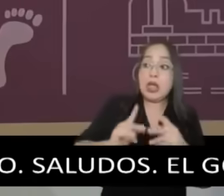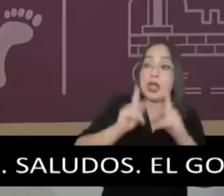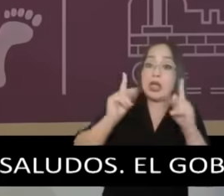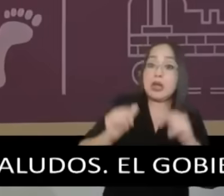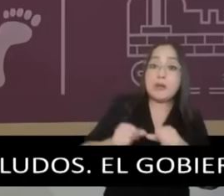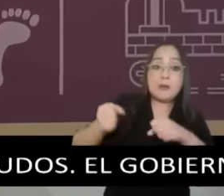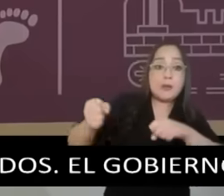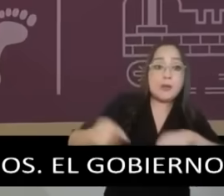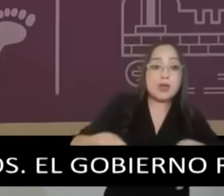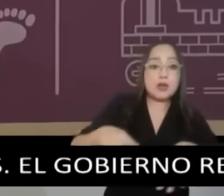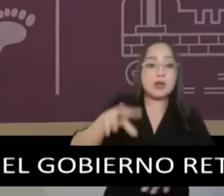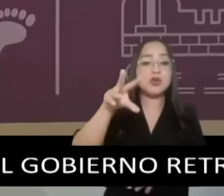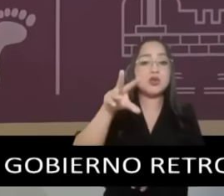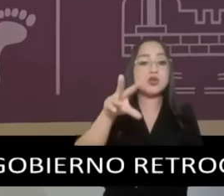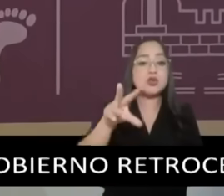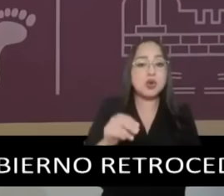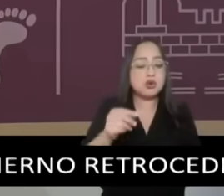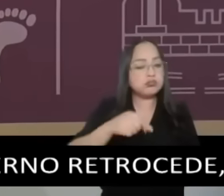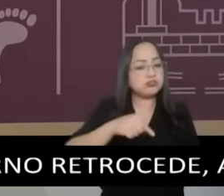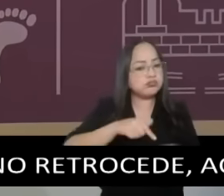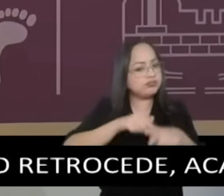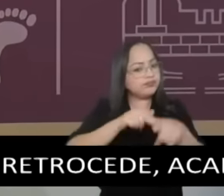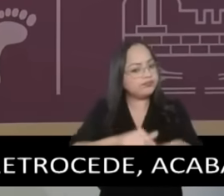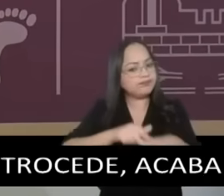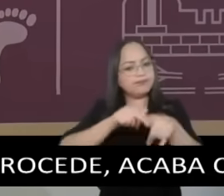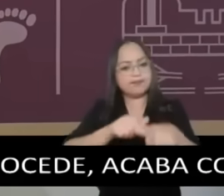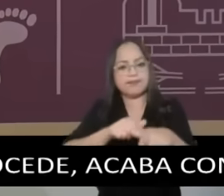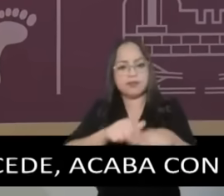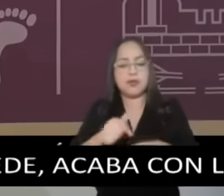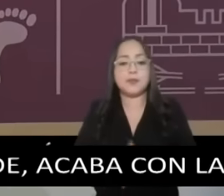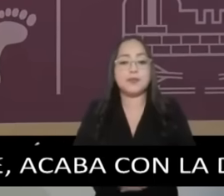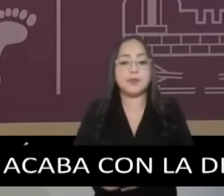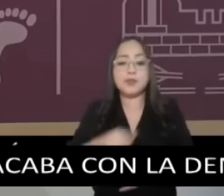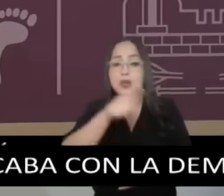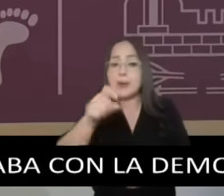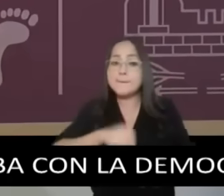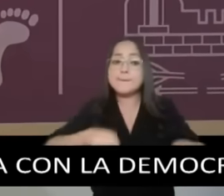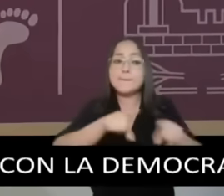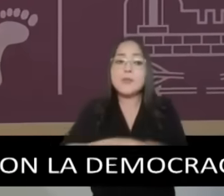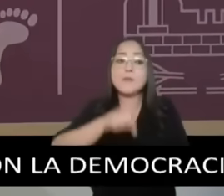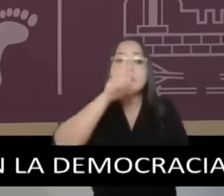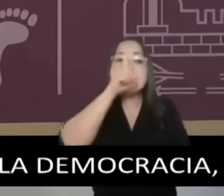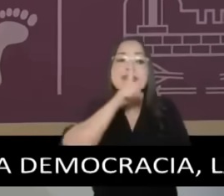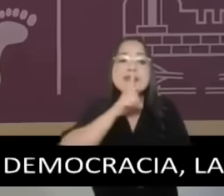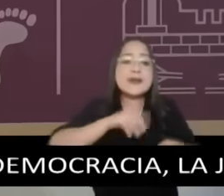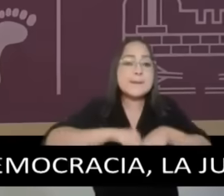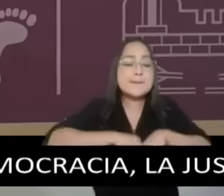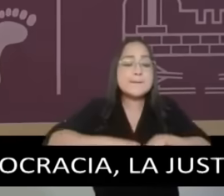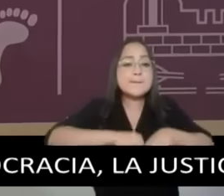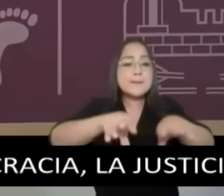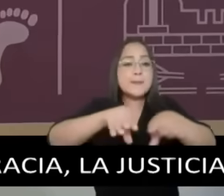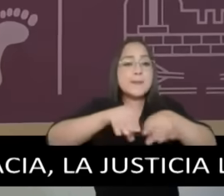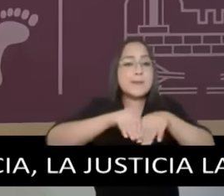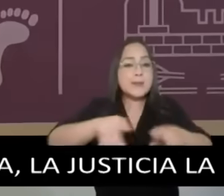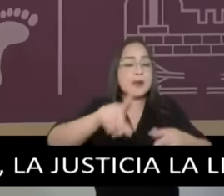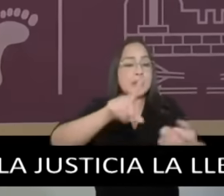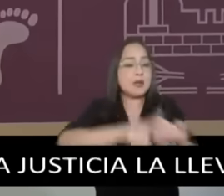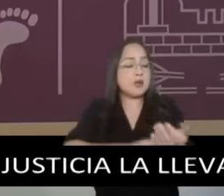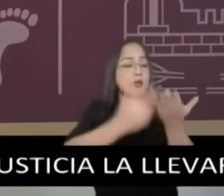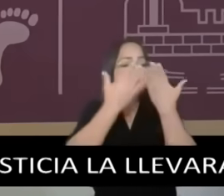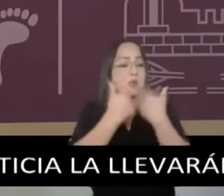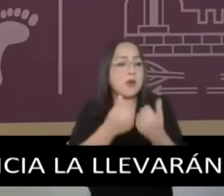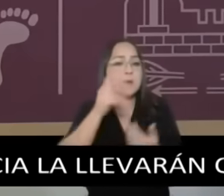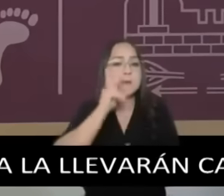contra. Dice que lo quieren eliminar como gobernador, que son las que están alimentando las versiones